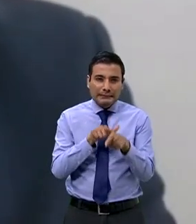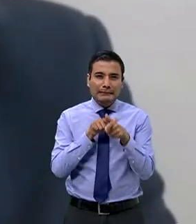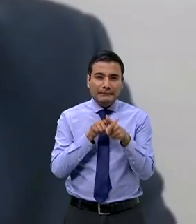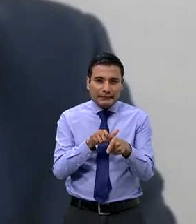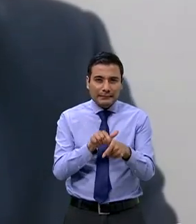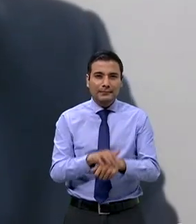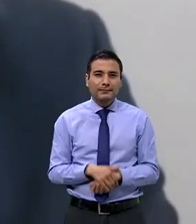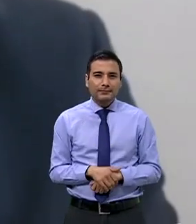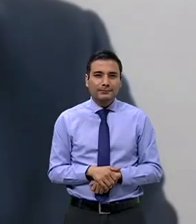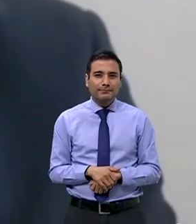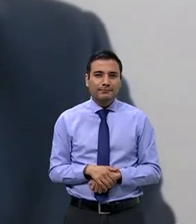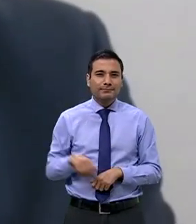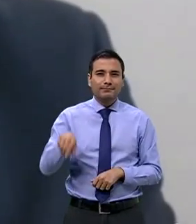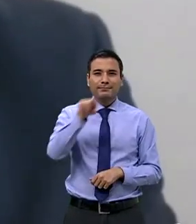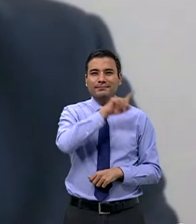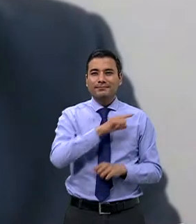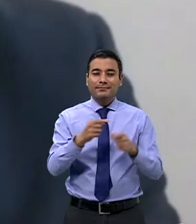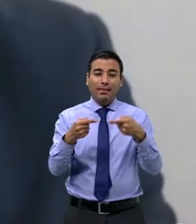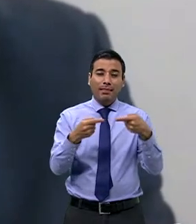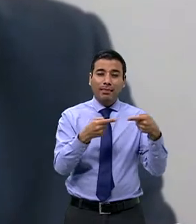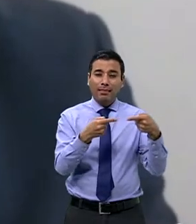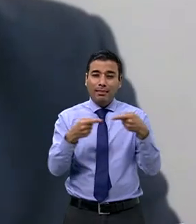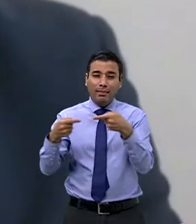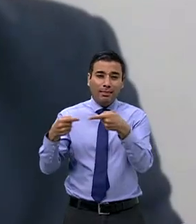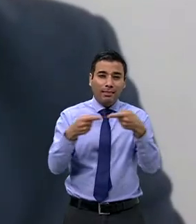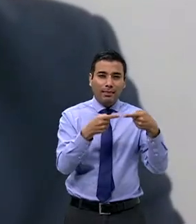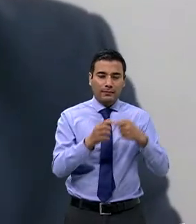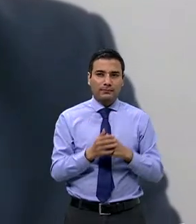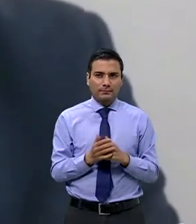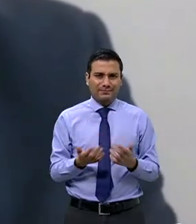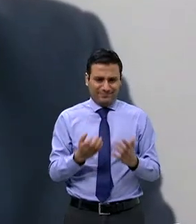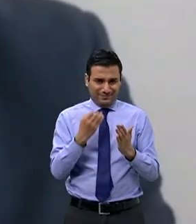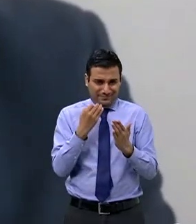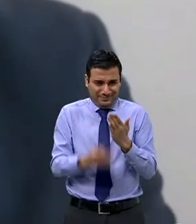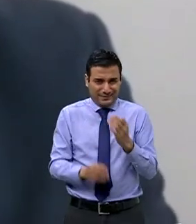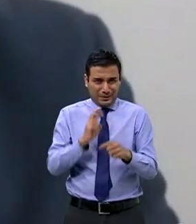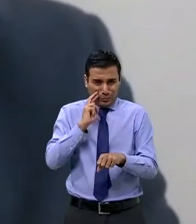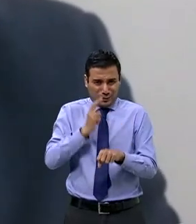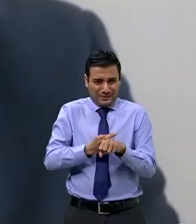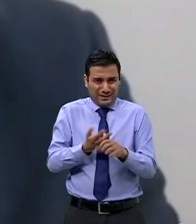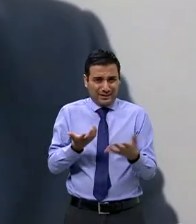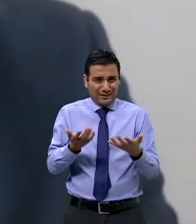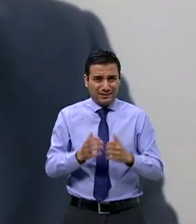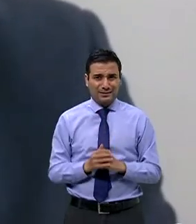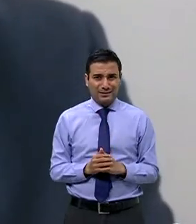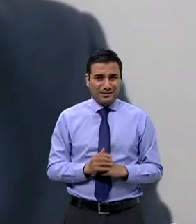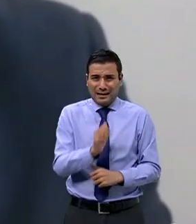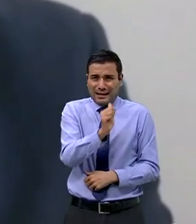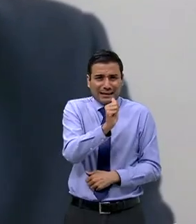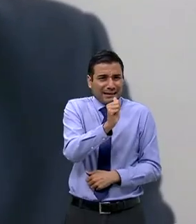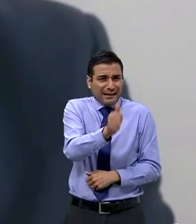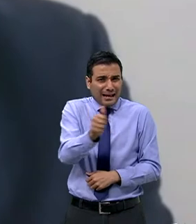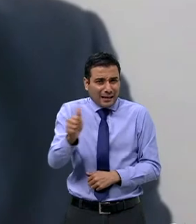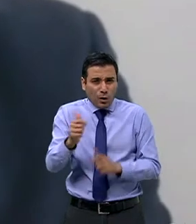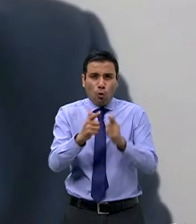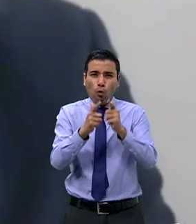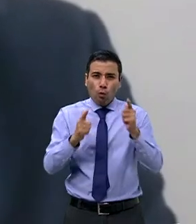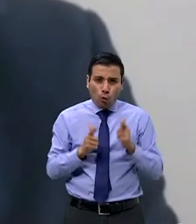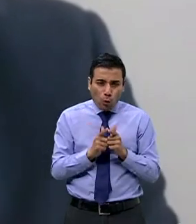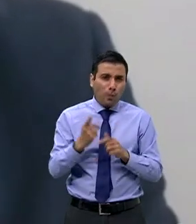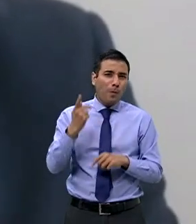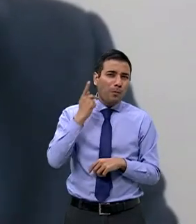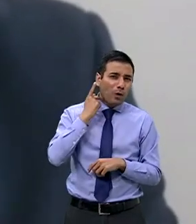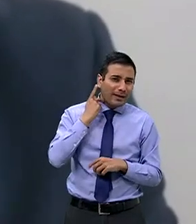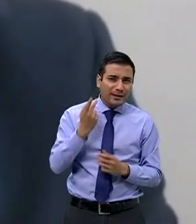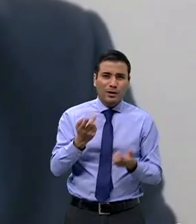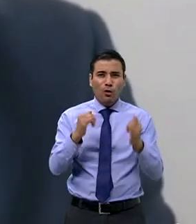voces el tramo de control y responsabilidad de cada institución que participa de acuerdo a la